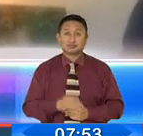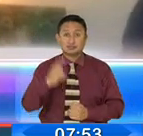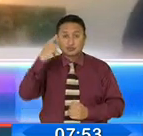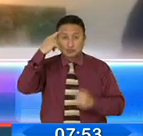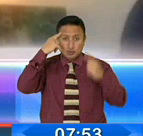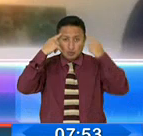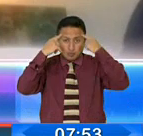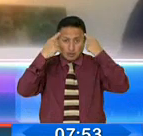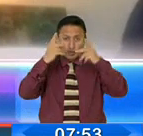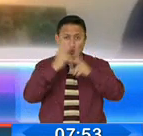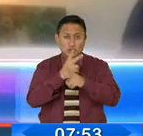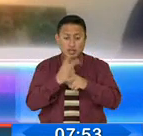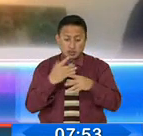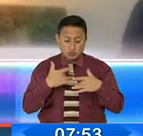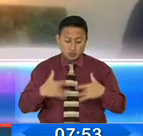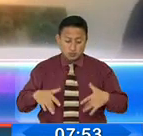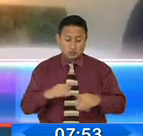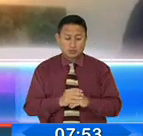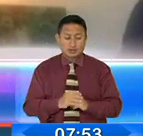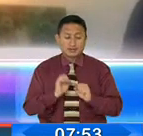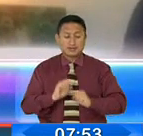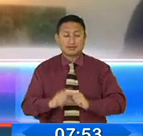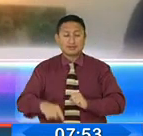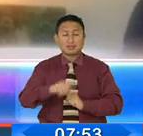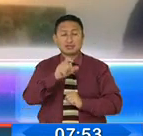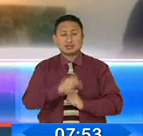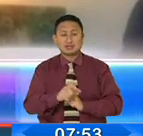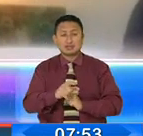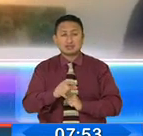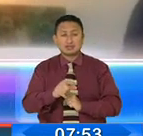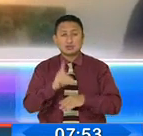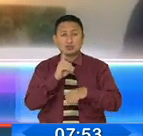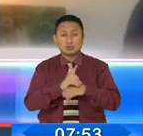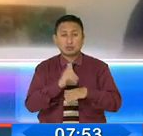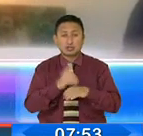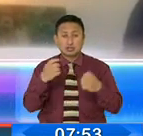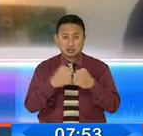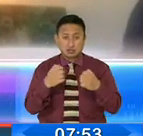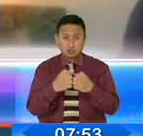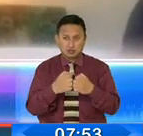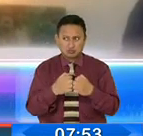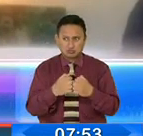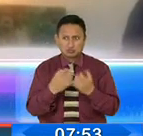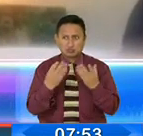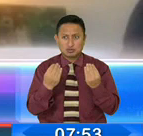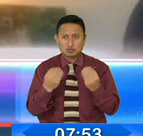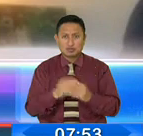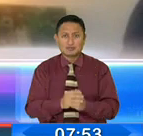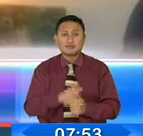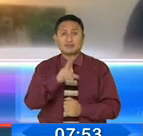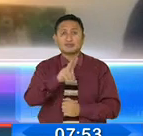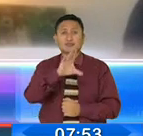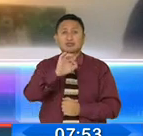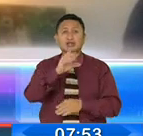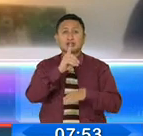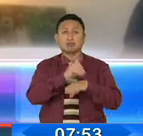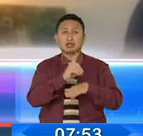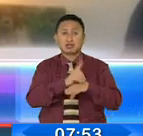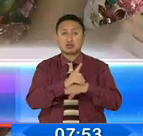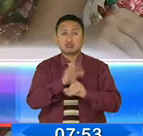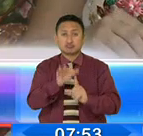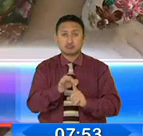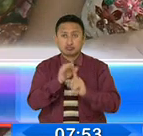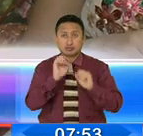neurocirujanos, especialistas en medicina materno-fetal. El equipo estuvo conformado por al menos 20 médicos